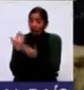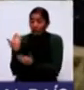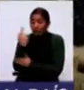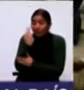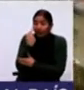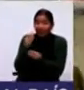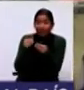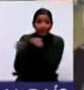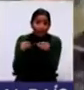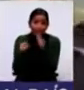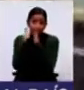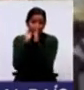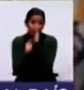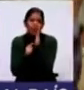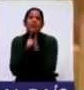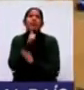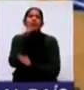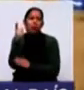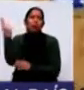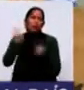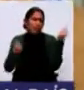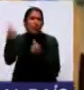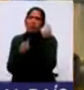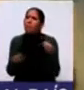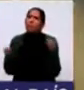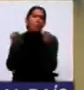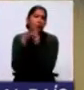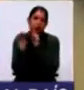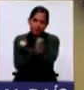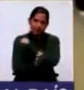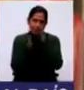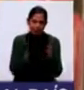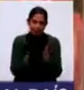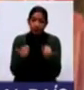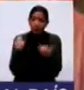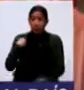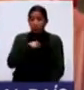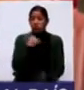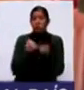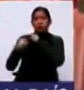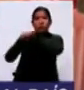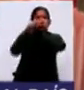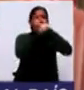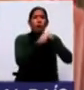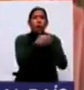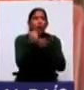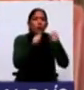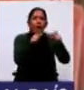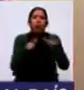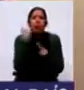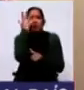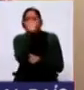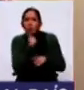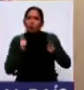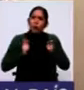más visitantes. Vamos a comprometer en la promoción y la difusión de nuestros principales destinos y sitios de interés turístico. Muy